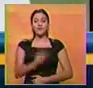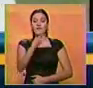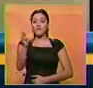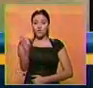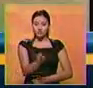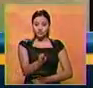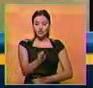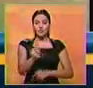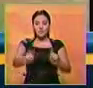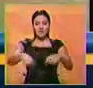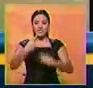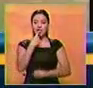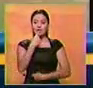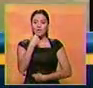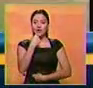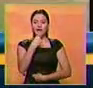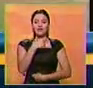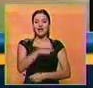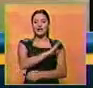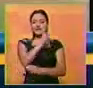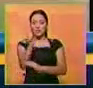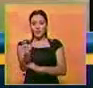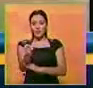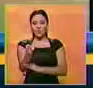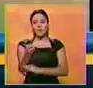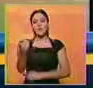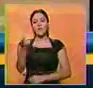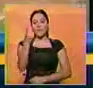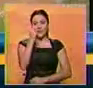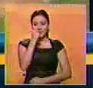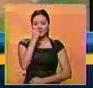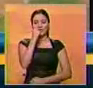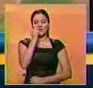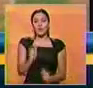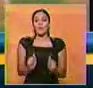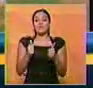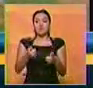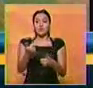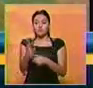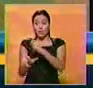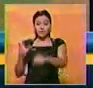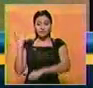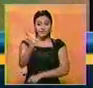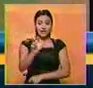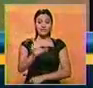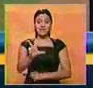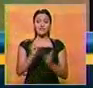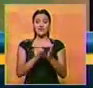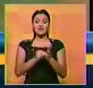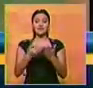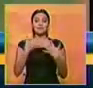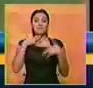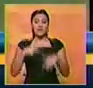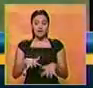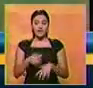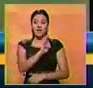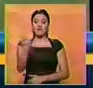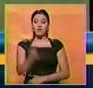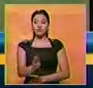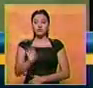Boston terminó castigando al abridor Cliff Lee, quien se llevó su tercera derrota de la temporada. Boston